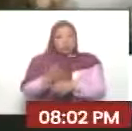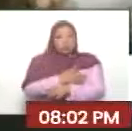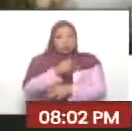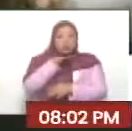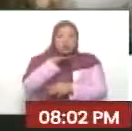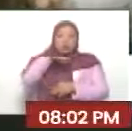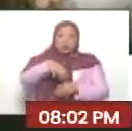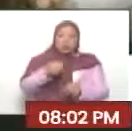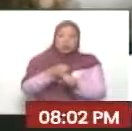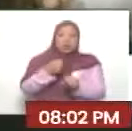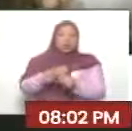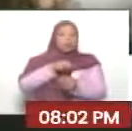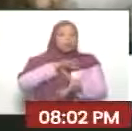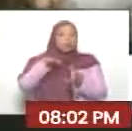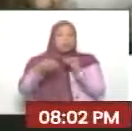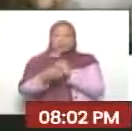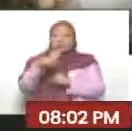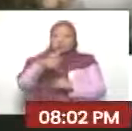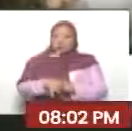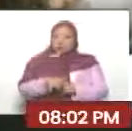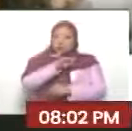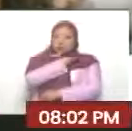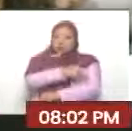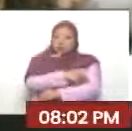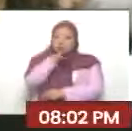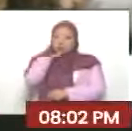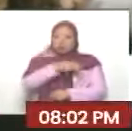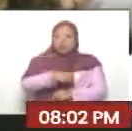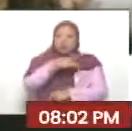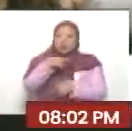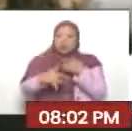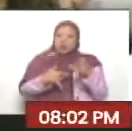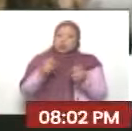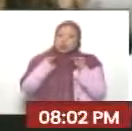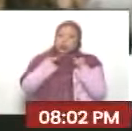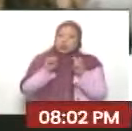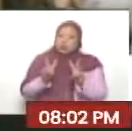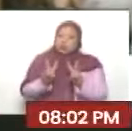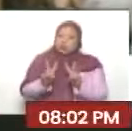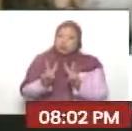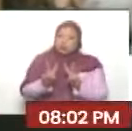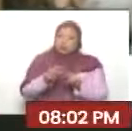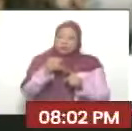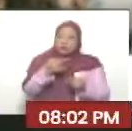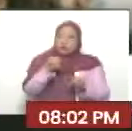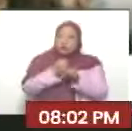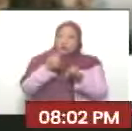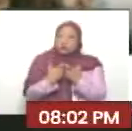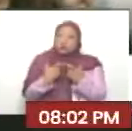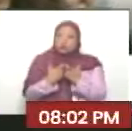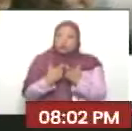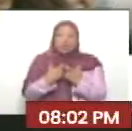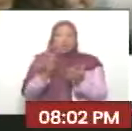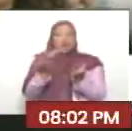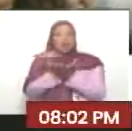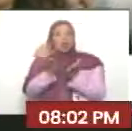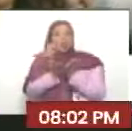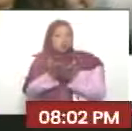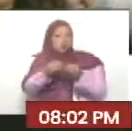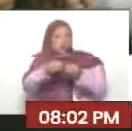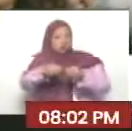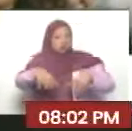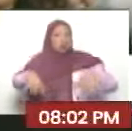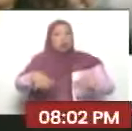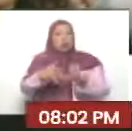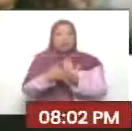ser comuna. Entonces hicimos circuitos comunales con la organización social que ahí hay, con los consejos comunales, con las asociaciones de vecinos, con las